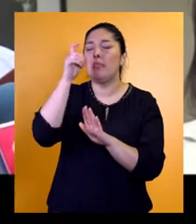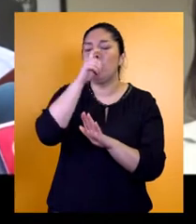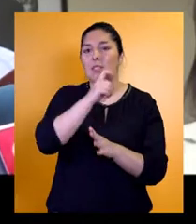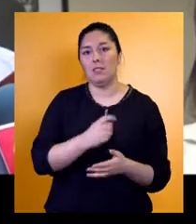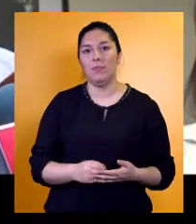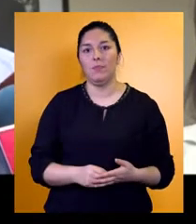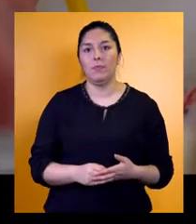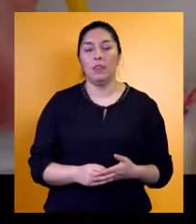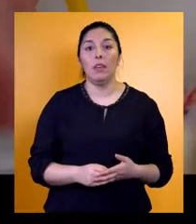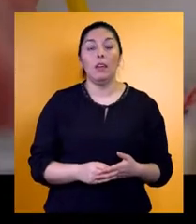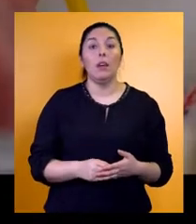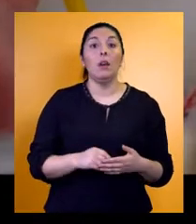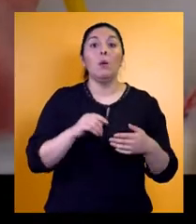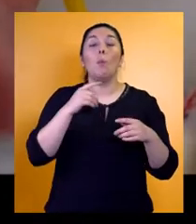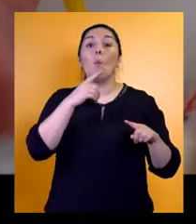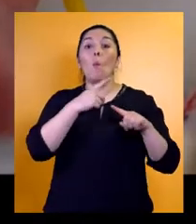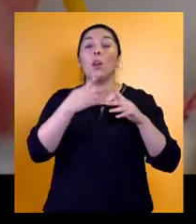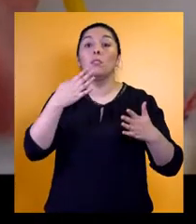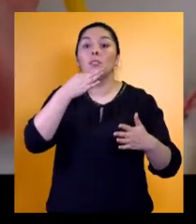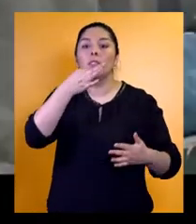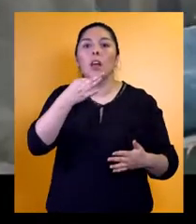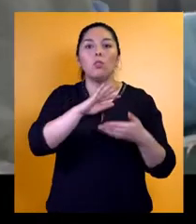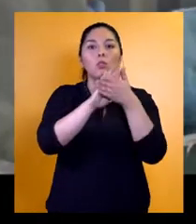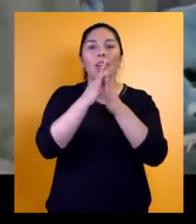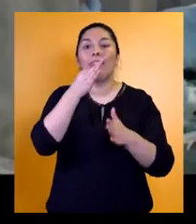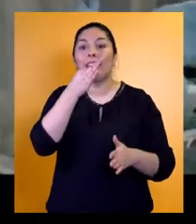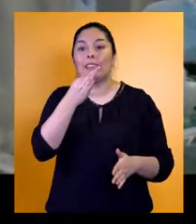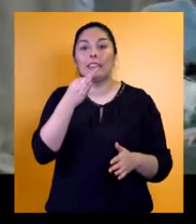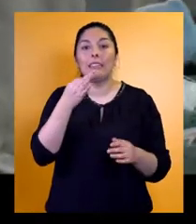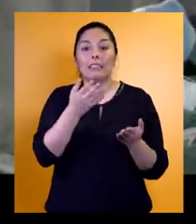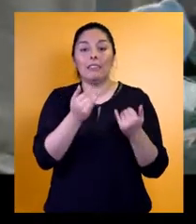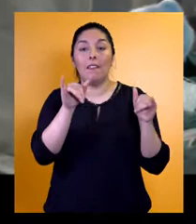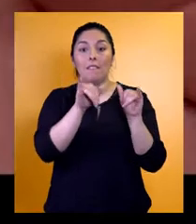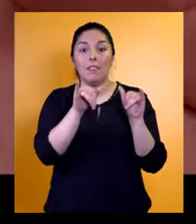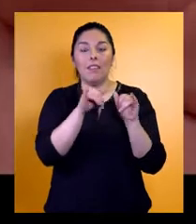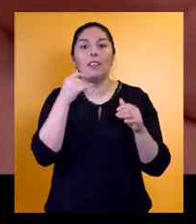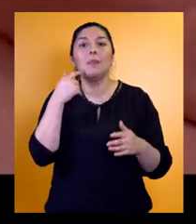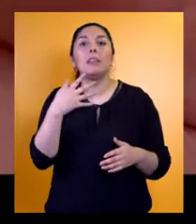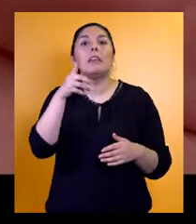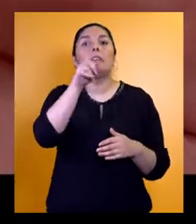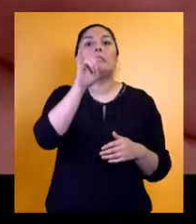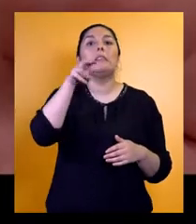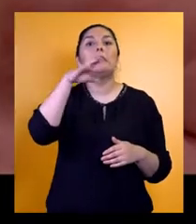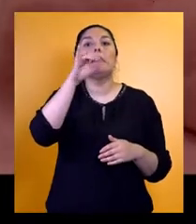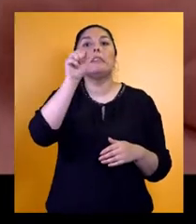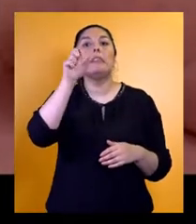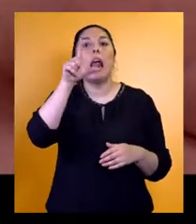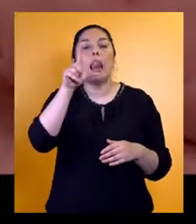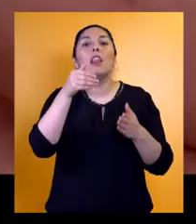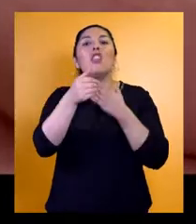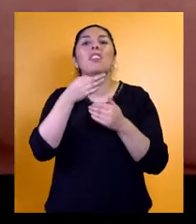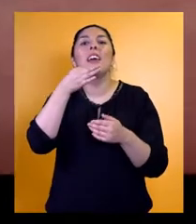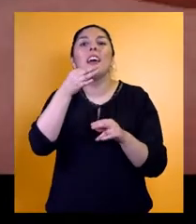habitualmente vemos. Por este motivo, las autoridades de salud han hecho un llamado a los padres a estar atentos a los síntomas que provoca el virus sincicial,